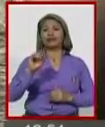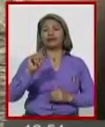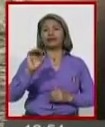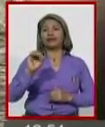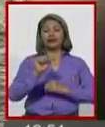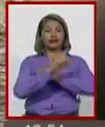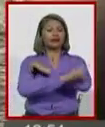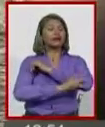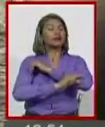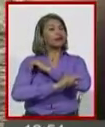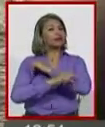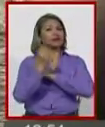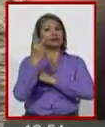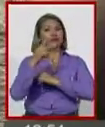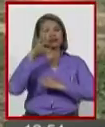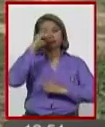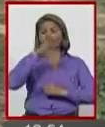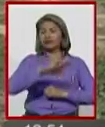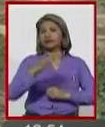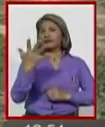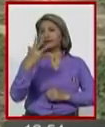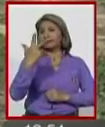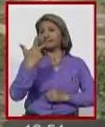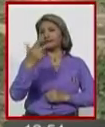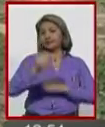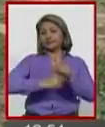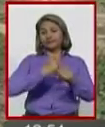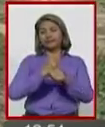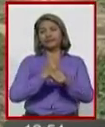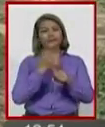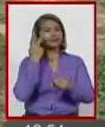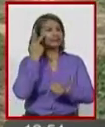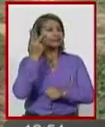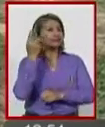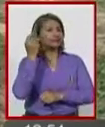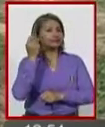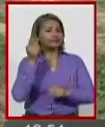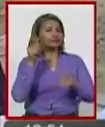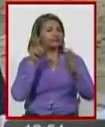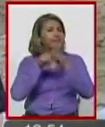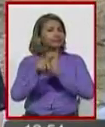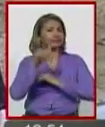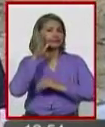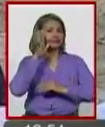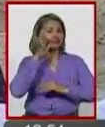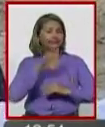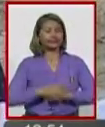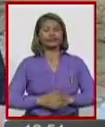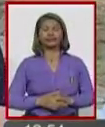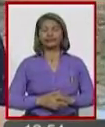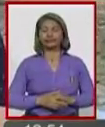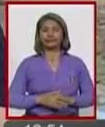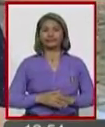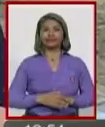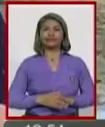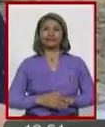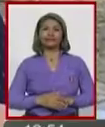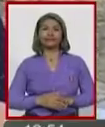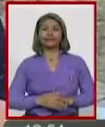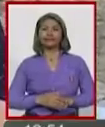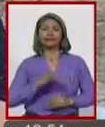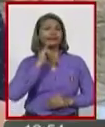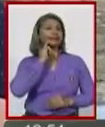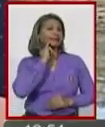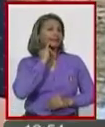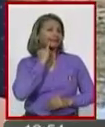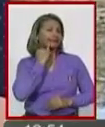municipio de La Guardia, donde dos menores de 5 y 3 años fueron testigos del asesinato. En todo caso son móviles pasionales, ¿no?